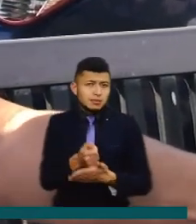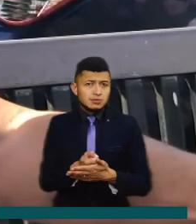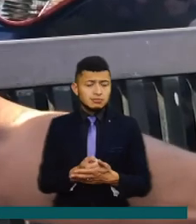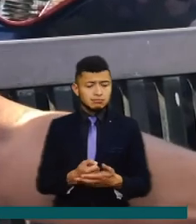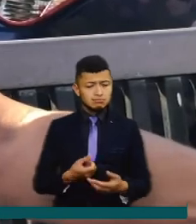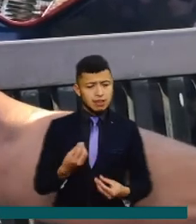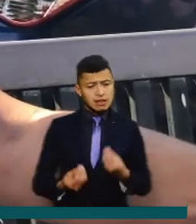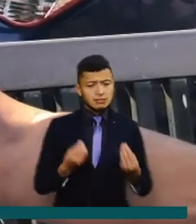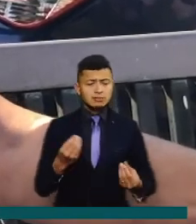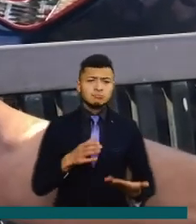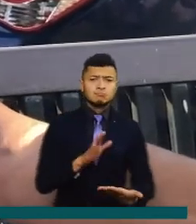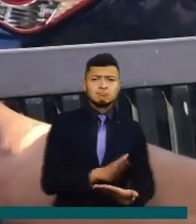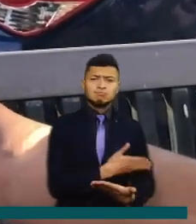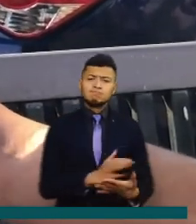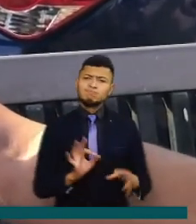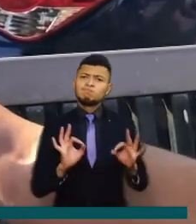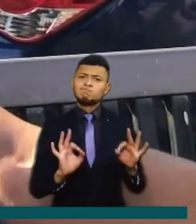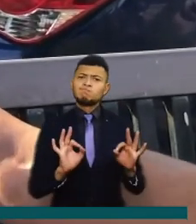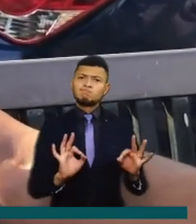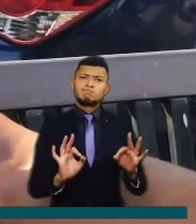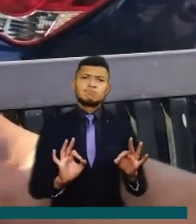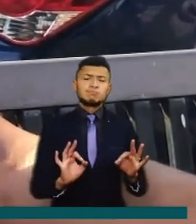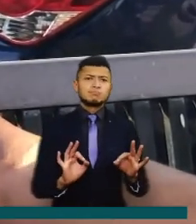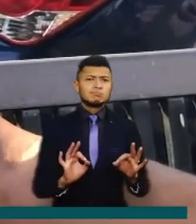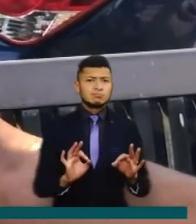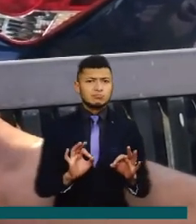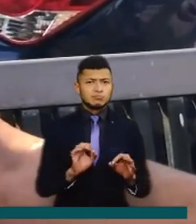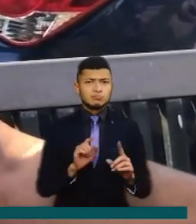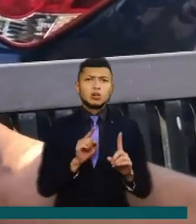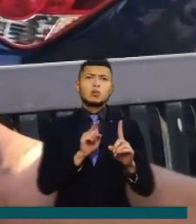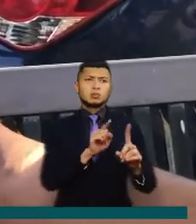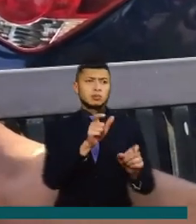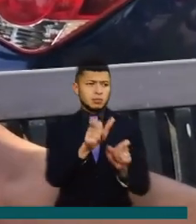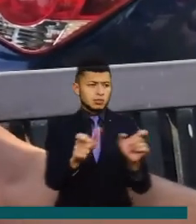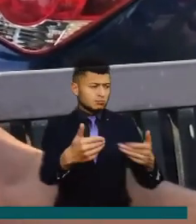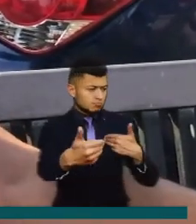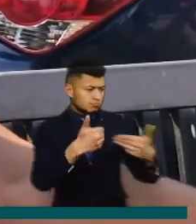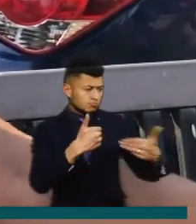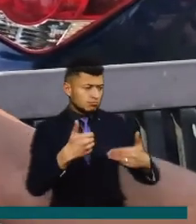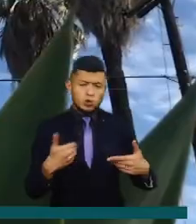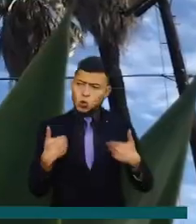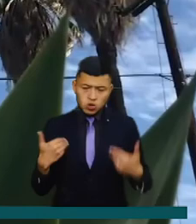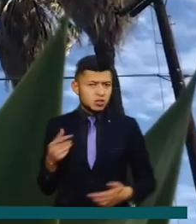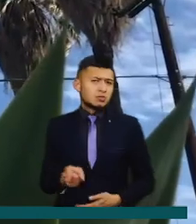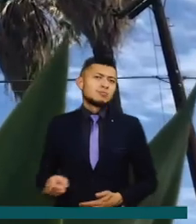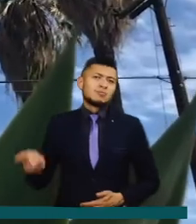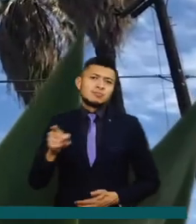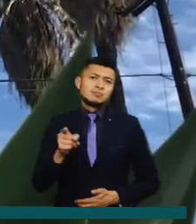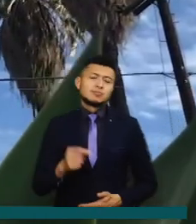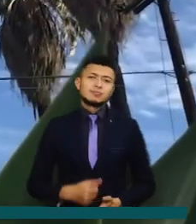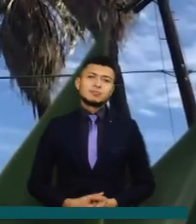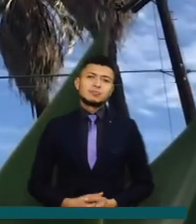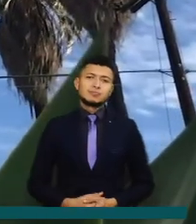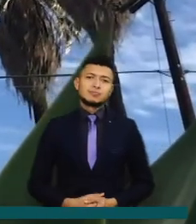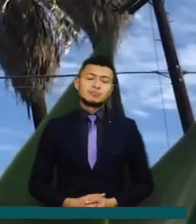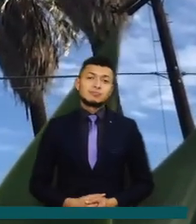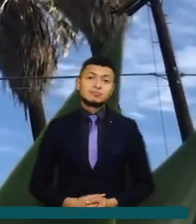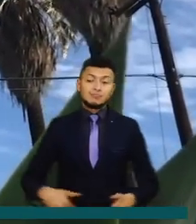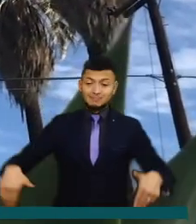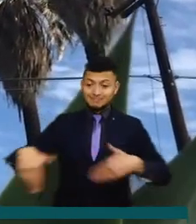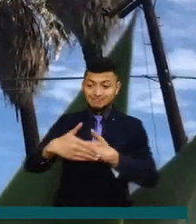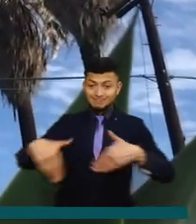hacerlo también lo mejor que se pueda para que los clientes queden contentos. La calle